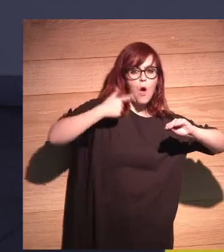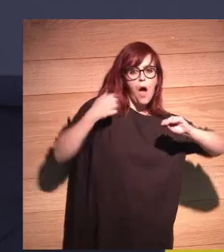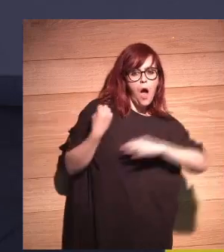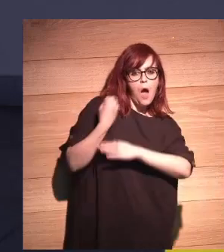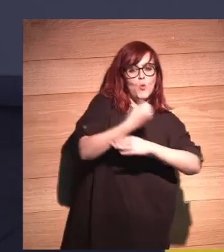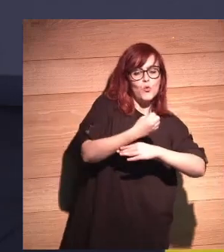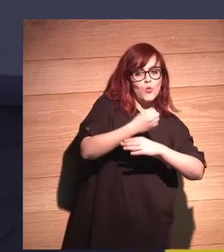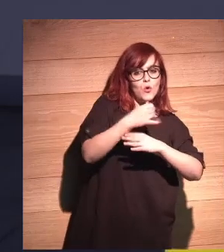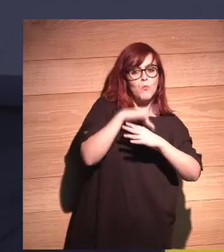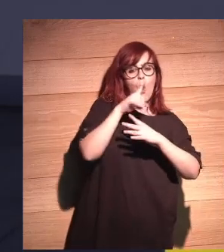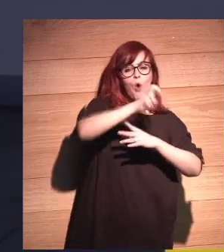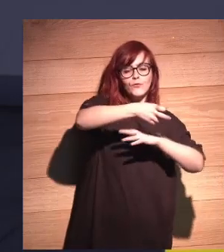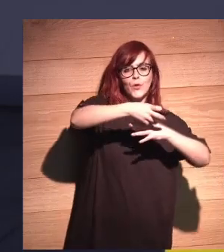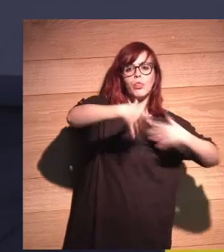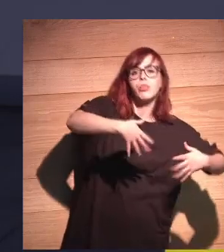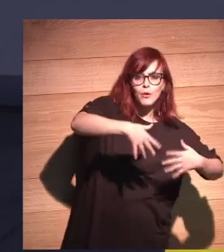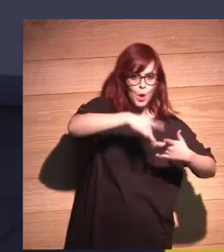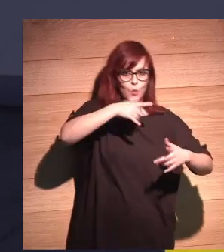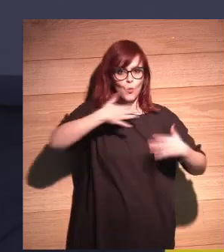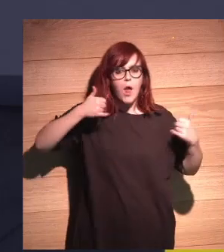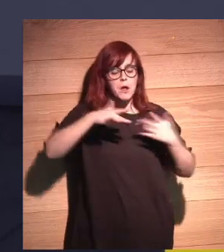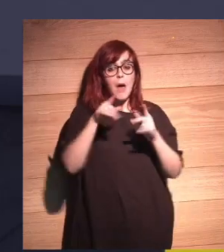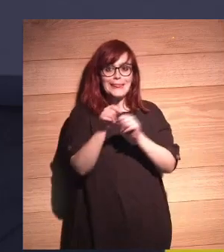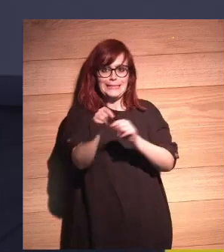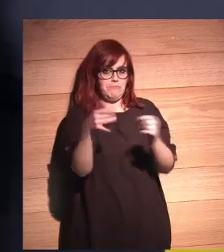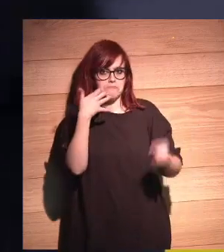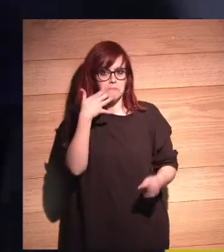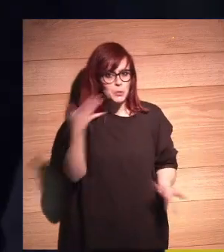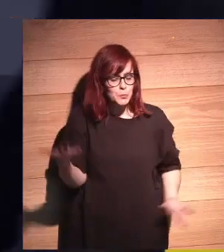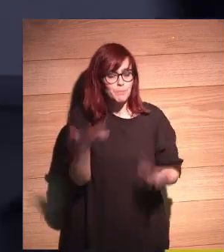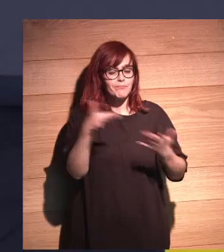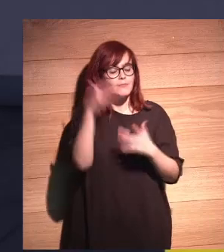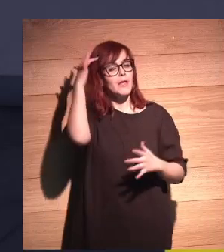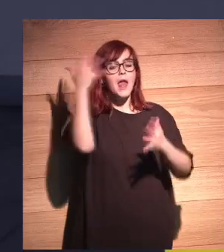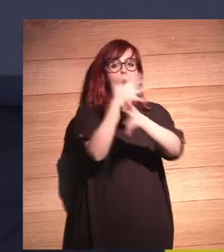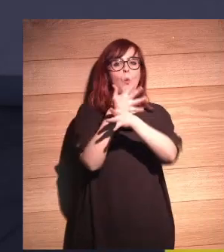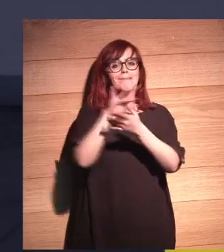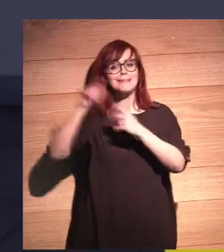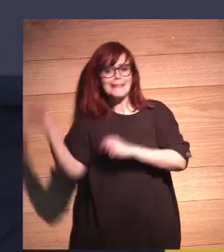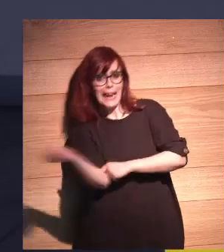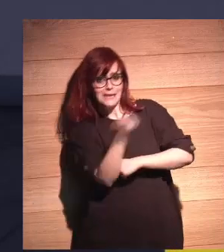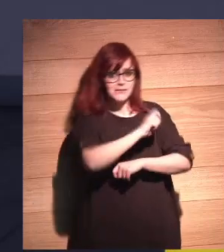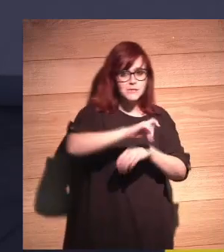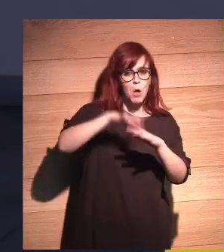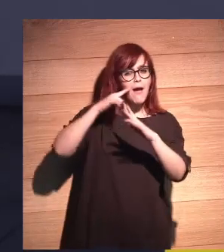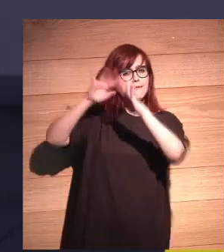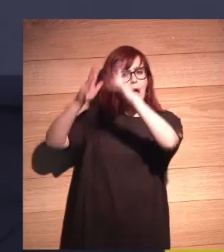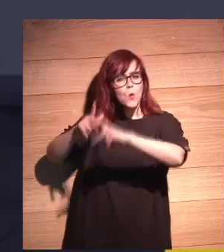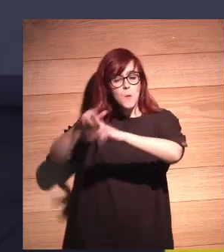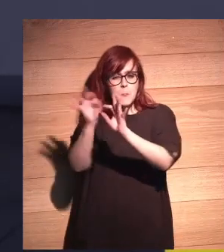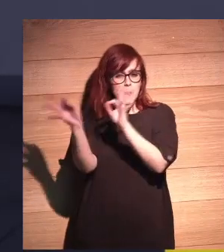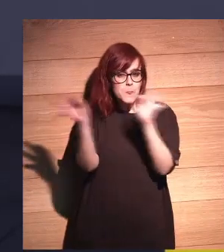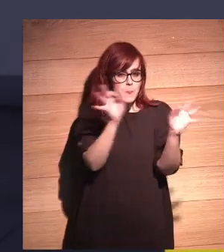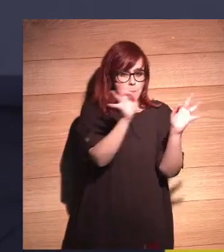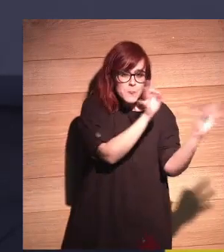y antagonistas, qué distancia exactamente hay. Imaginemos, por ejemplo, si alguien está jugando al tenis, es un cálculo muy preciso.